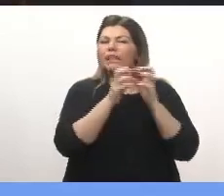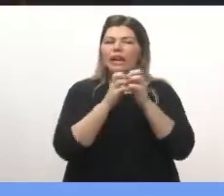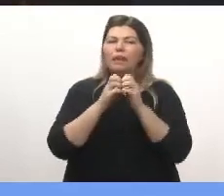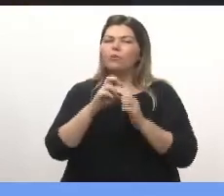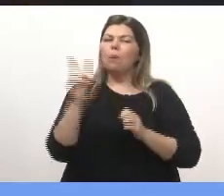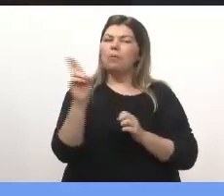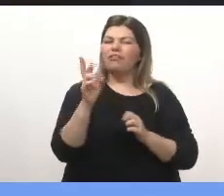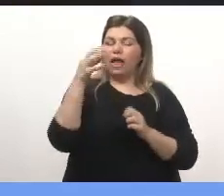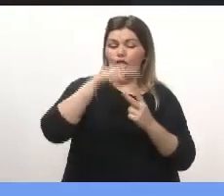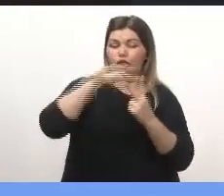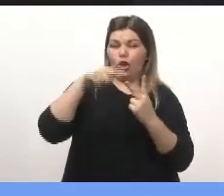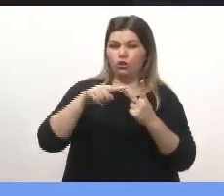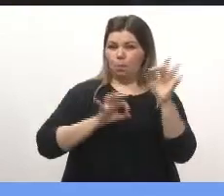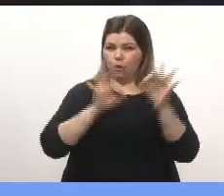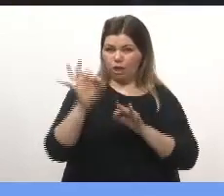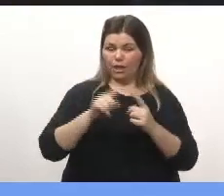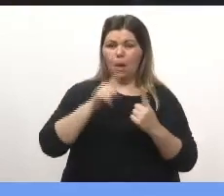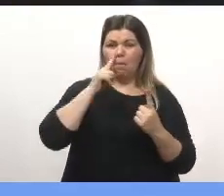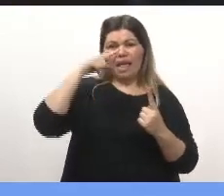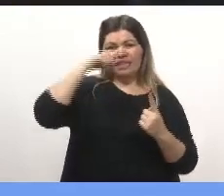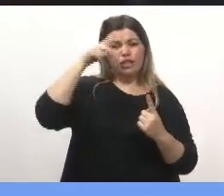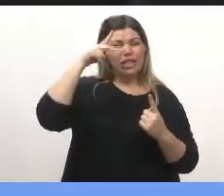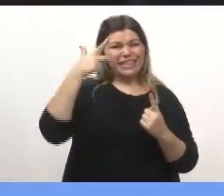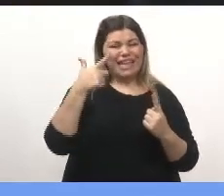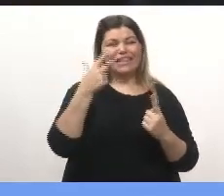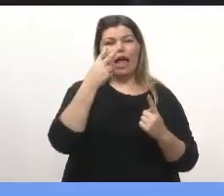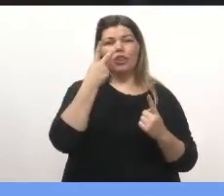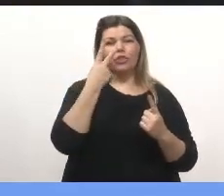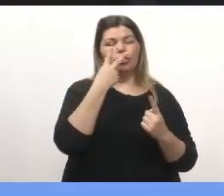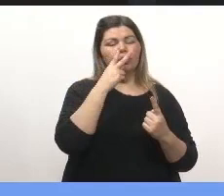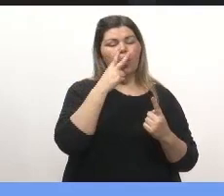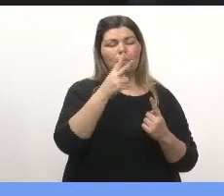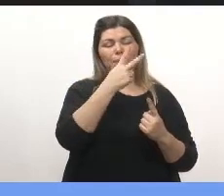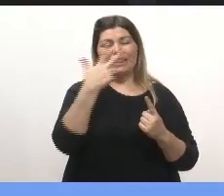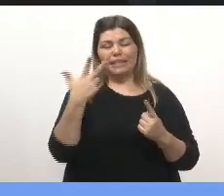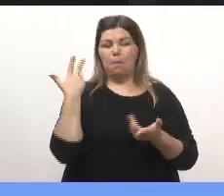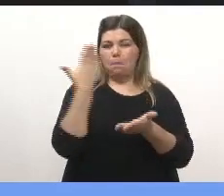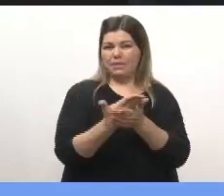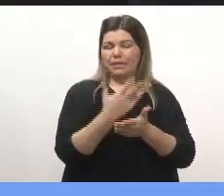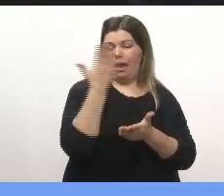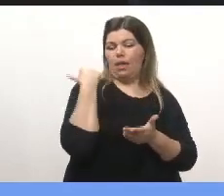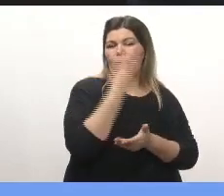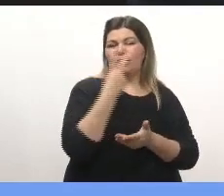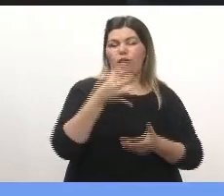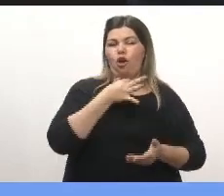resolución. El 1787 del 2023, presentado el 22 de agosto de este año, y el